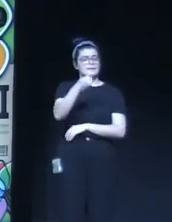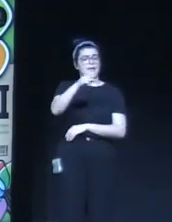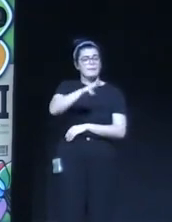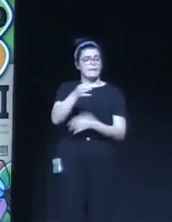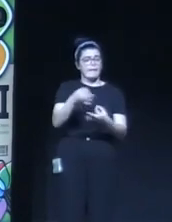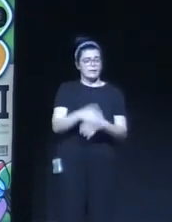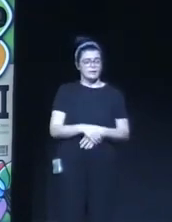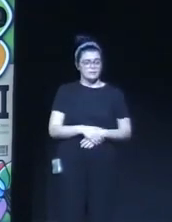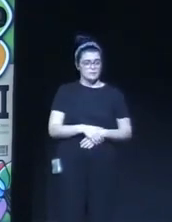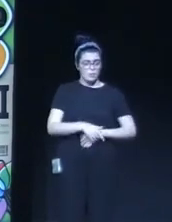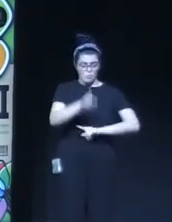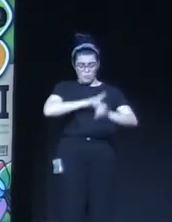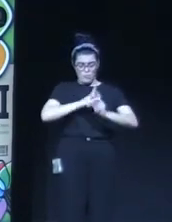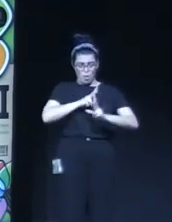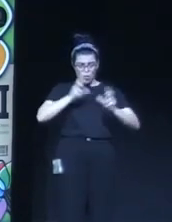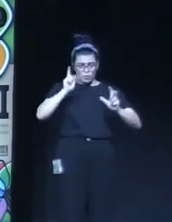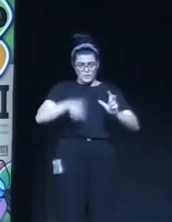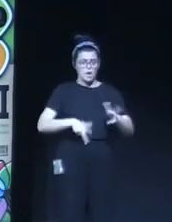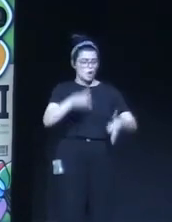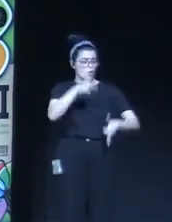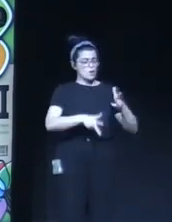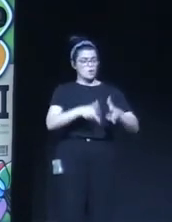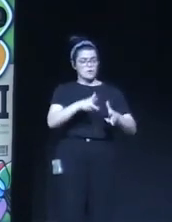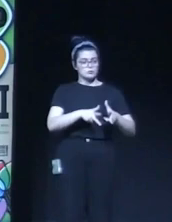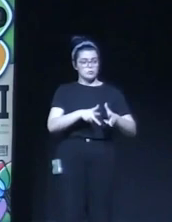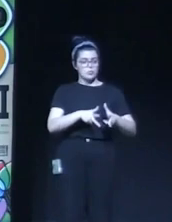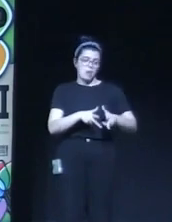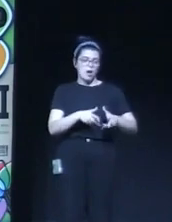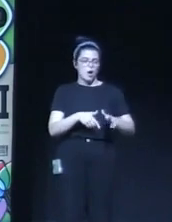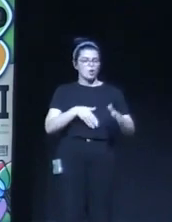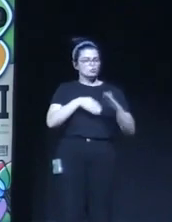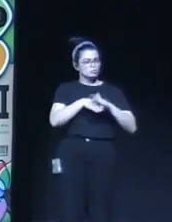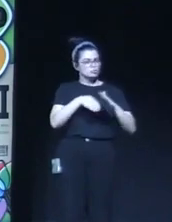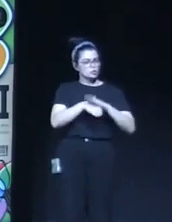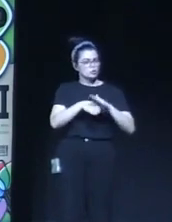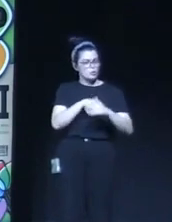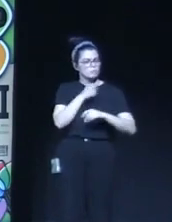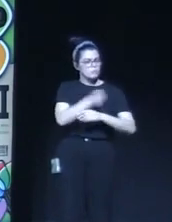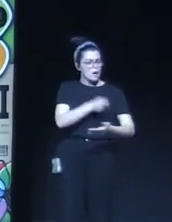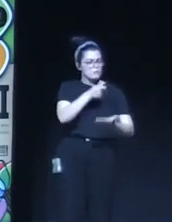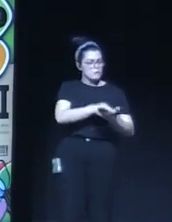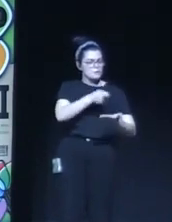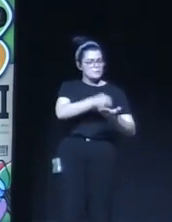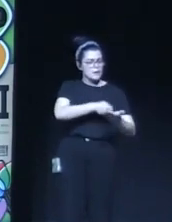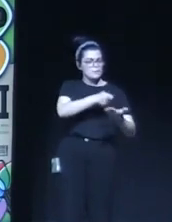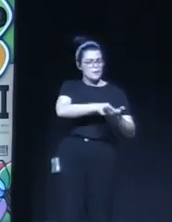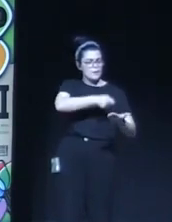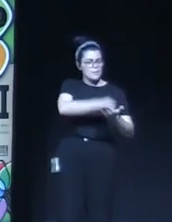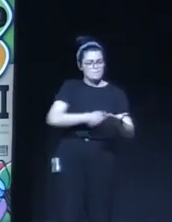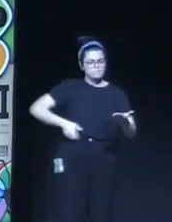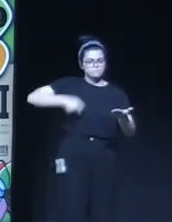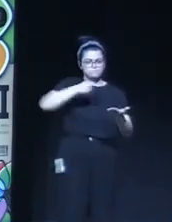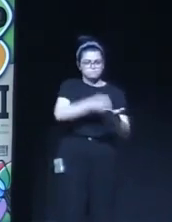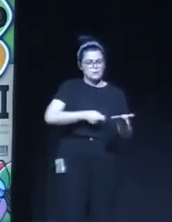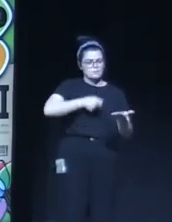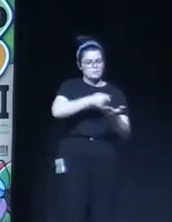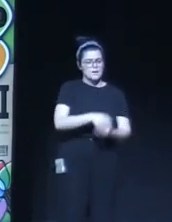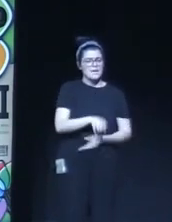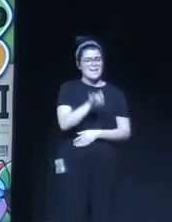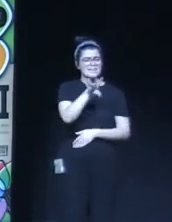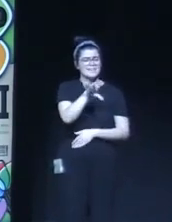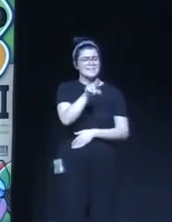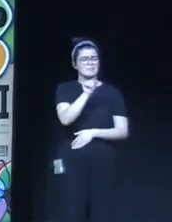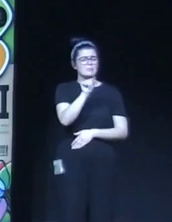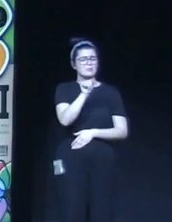problemón... que el gobierno vasco se ha empeñado en seguir dándole y cuesta dinero. No, o sea, para llegar 10 minutos antes a